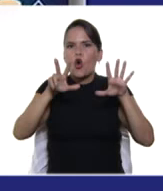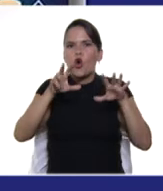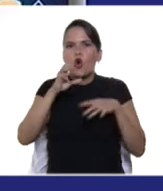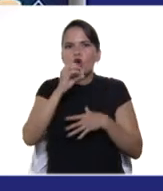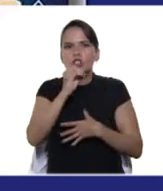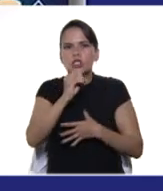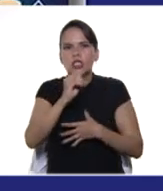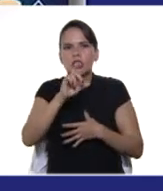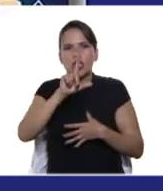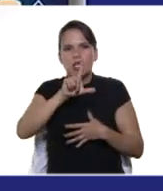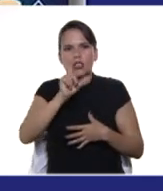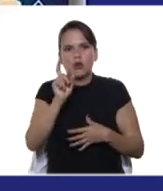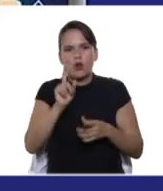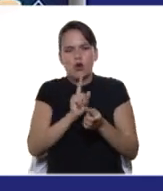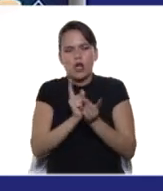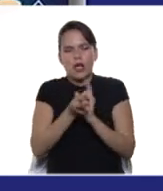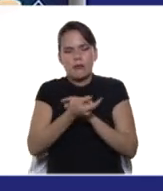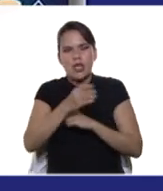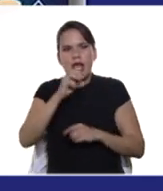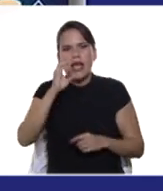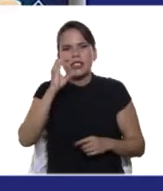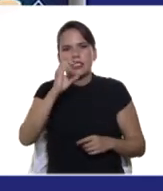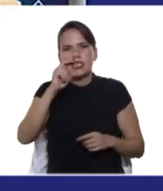a centilitro. C,